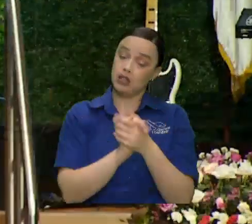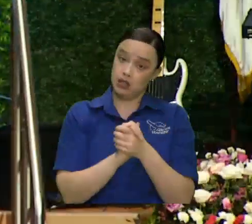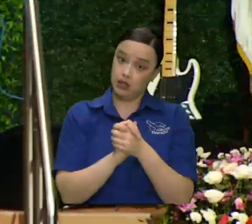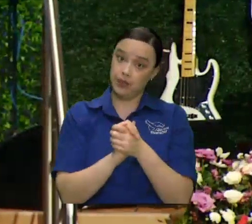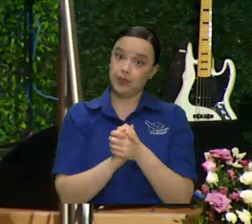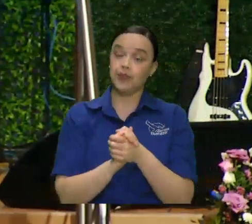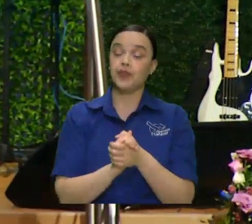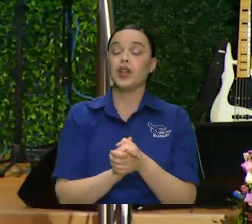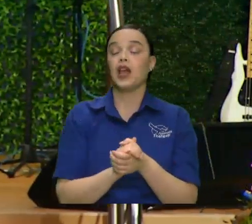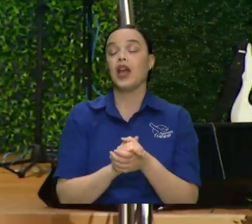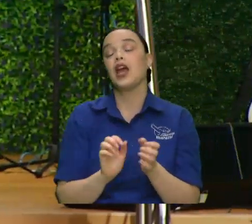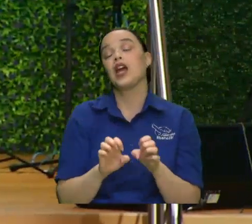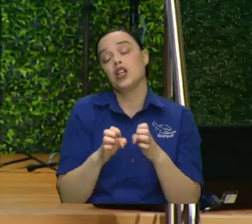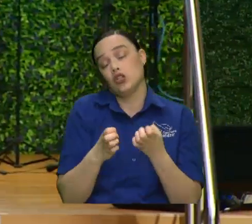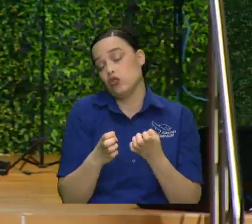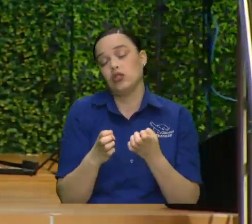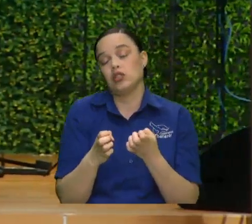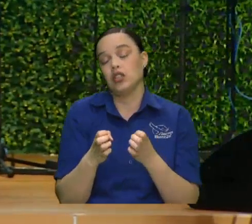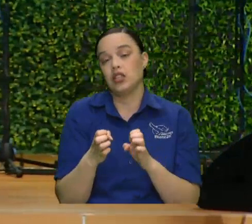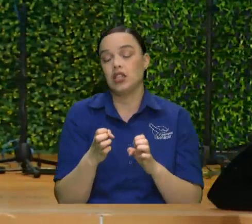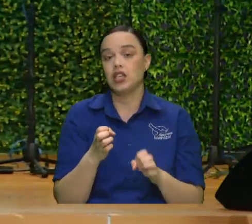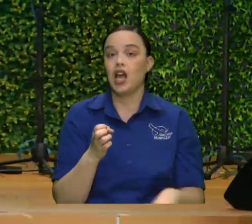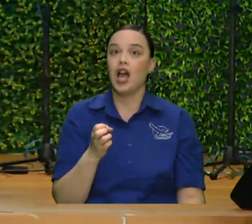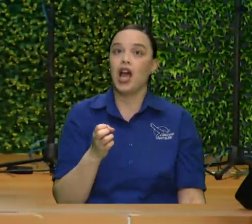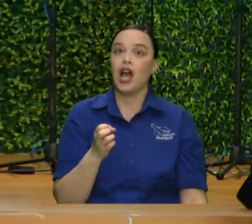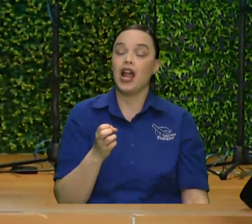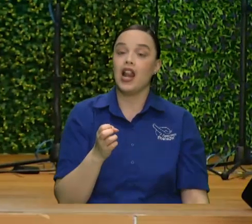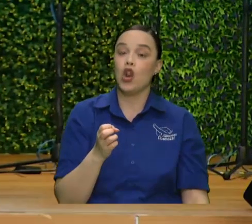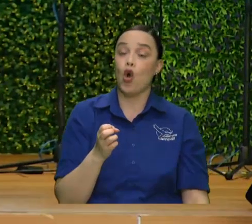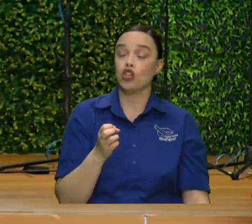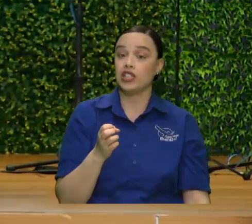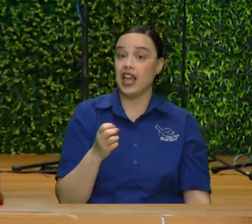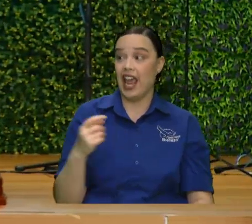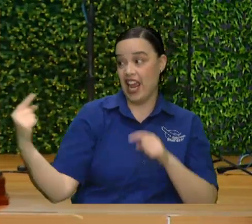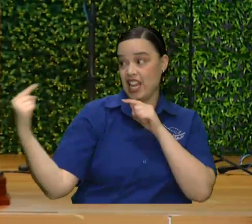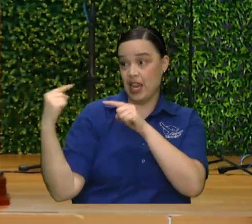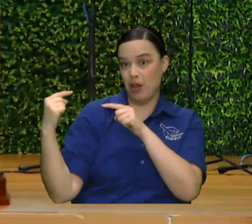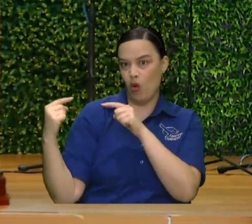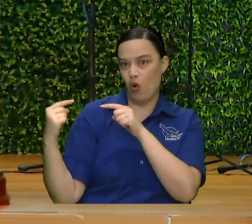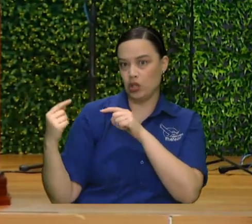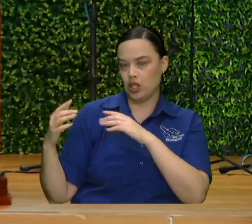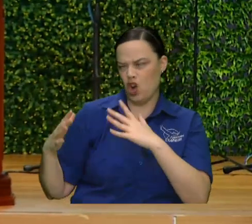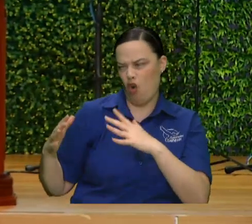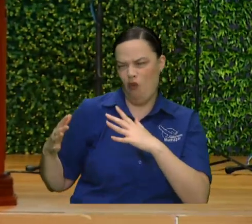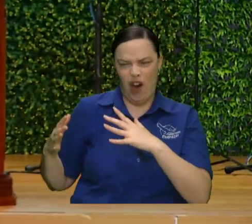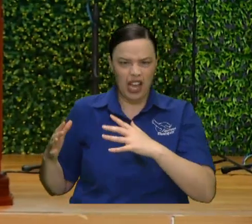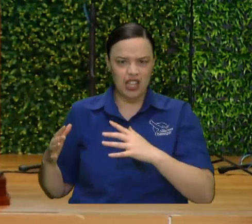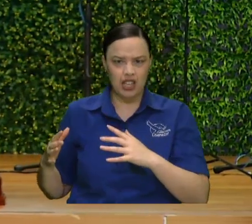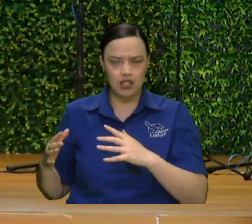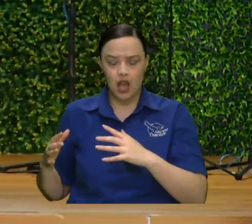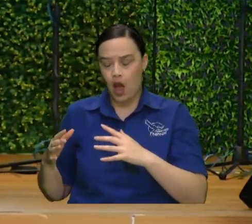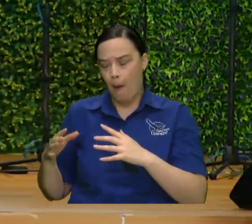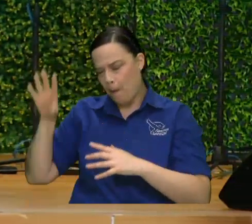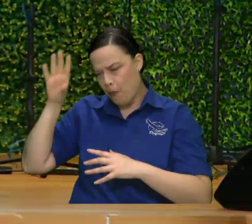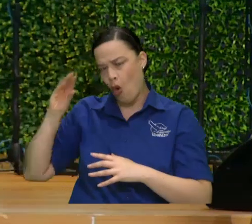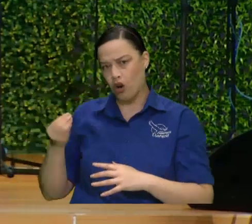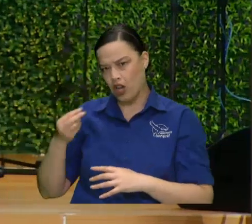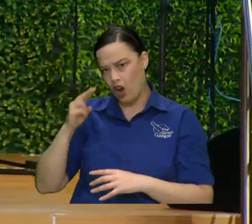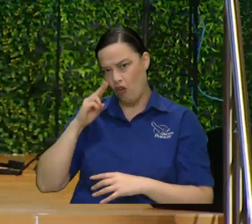estos aunque usted no lo crea son cobardes porque estos lo ven en la peor situación